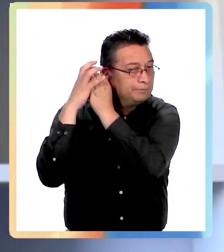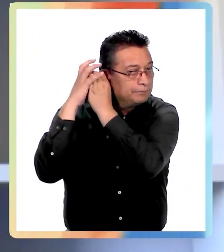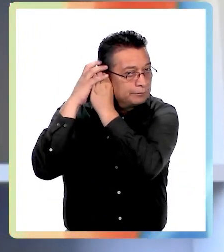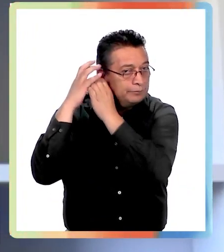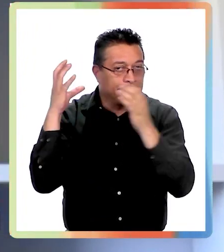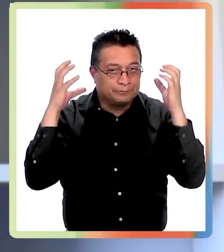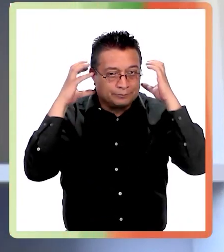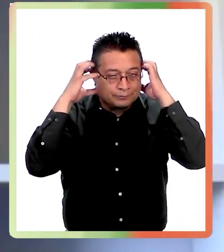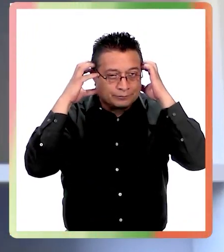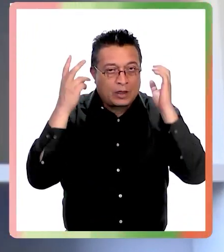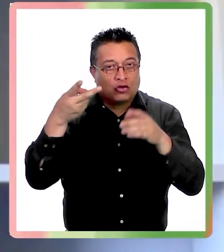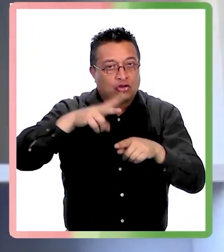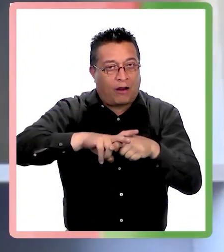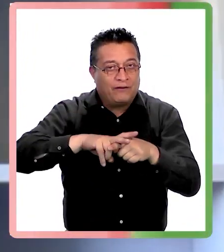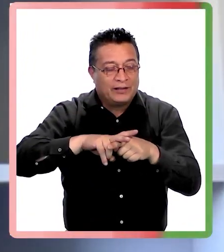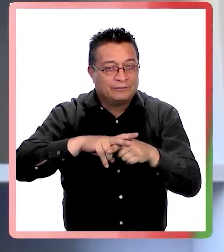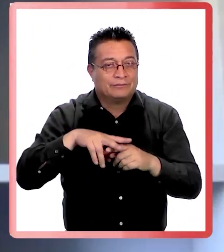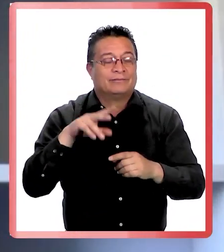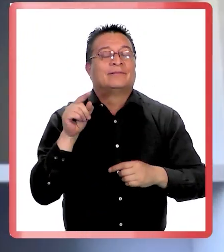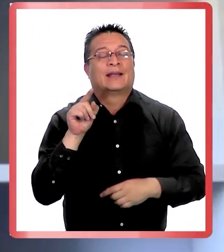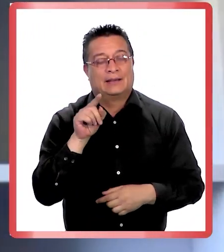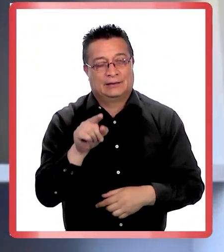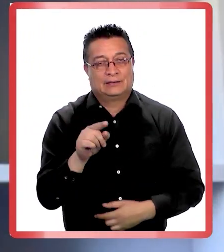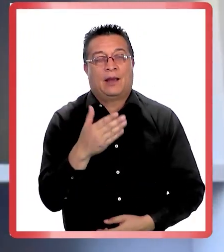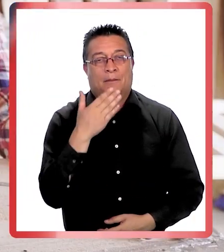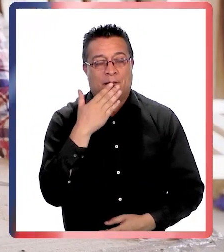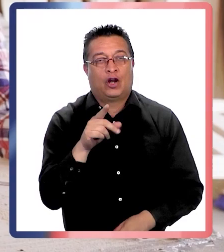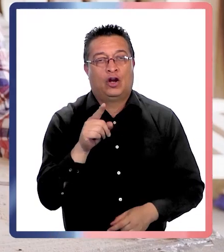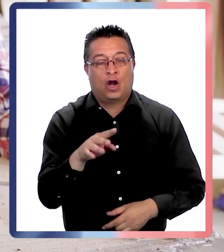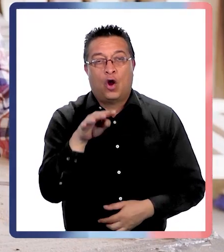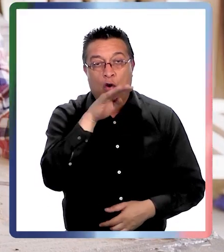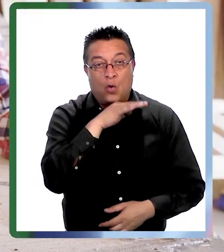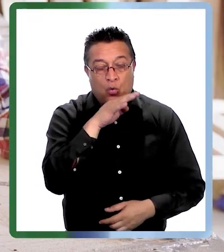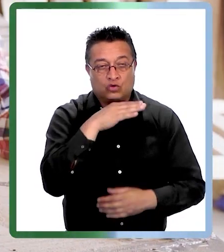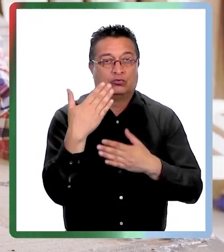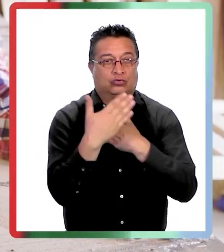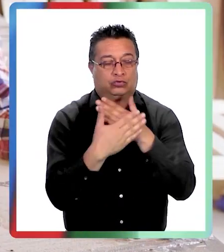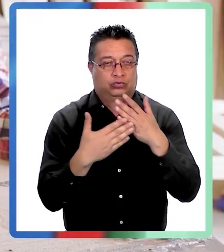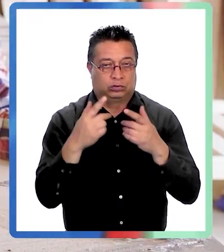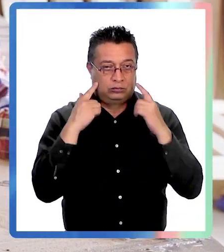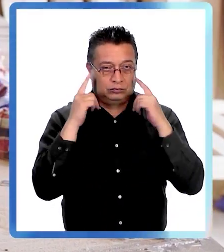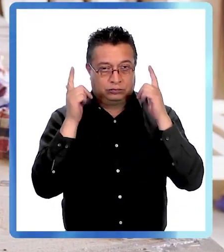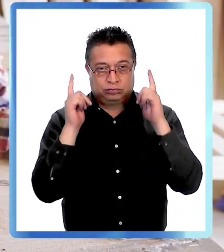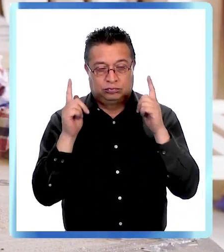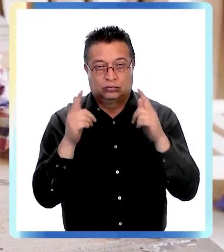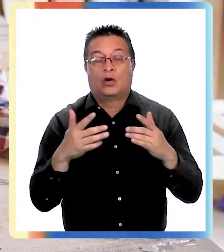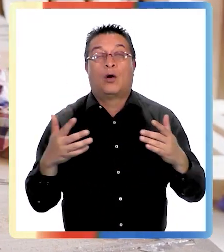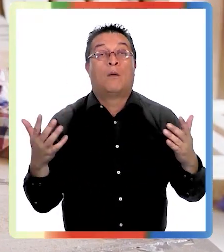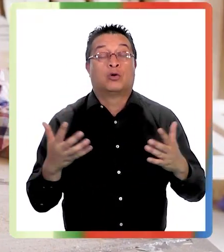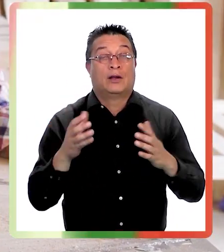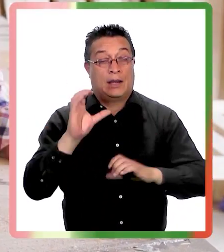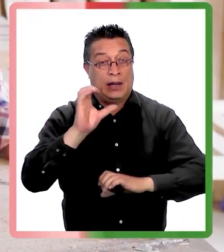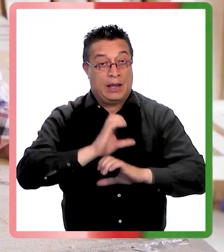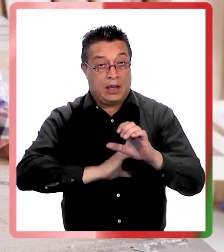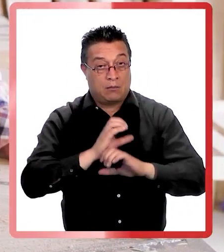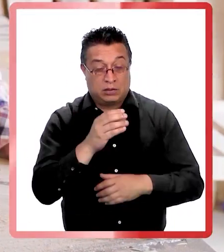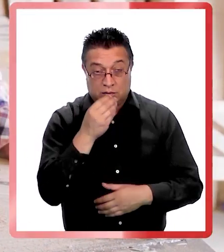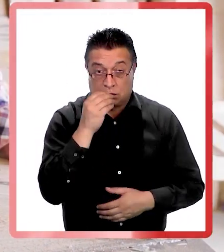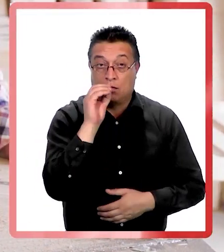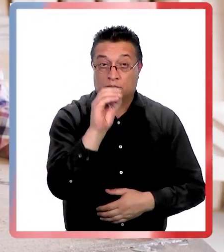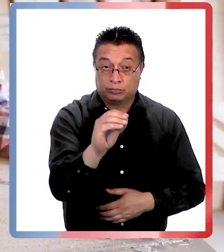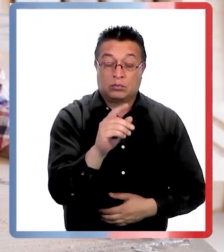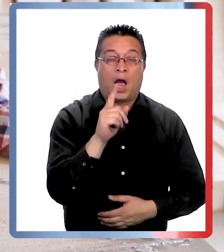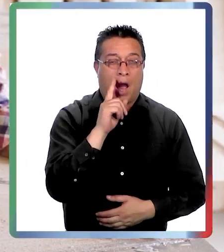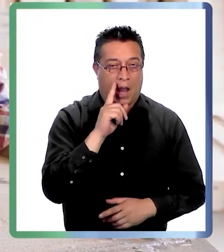¿ya? Que en el fondo usen la protección auditiva porque finalmente si es que la empresa lo